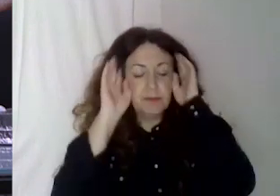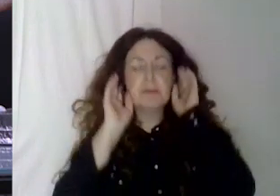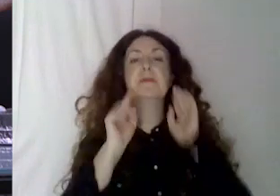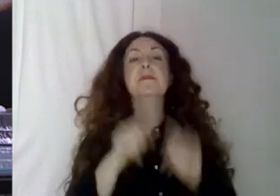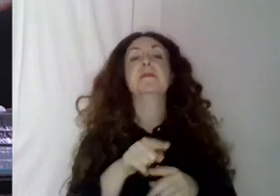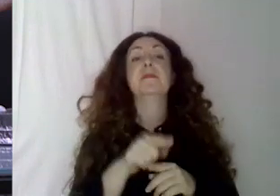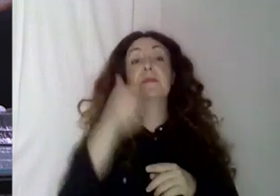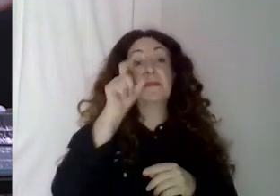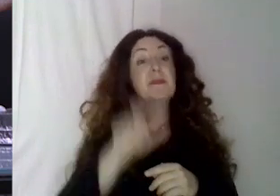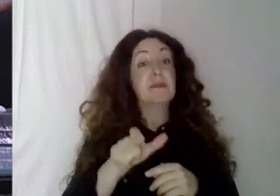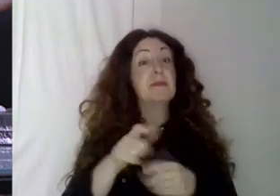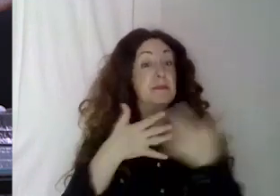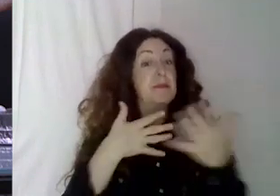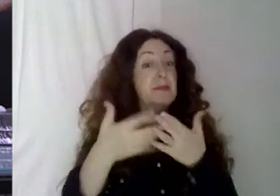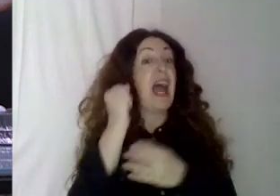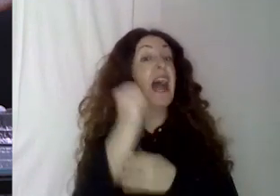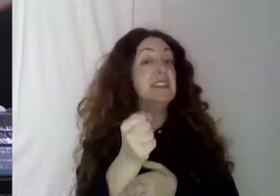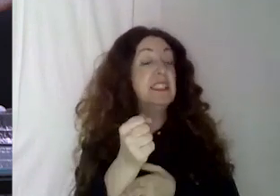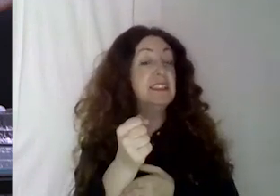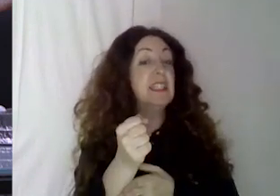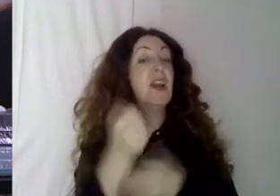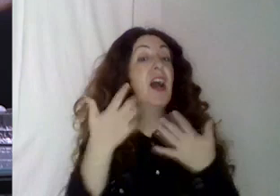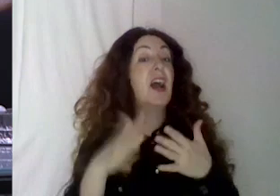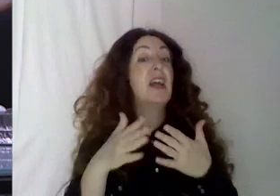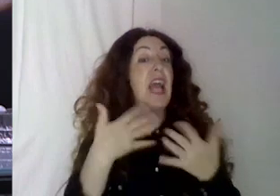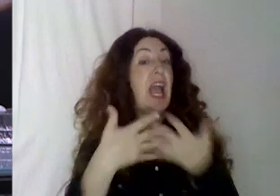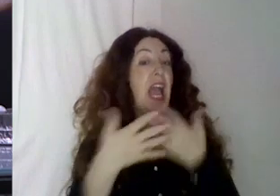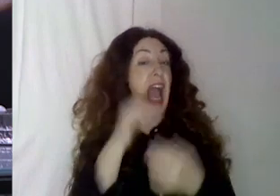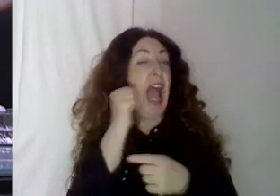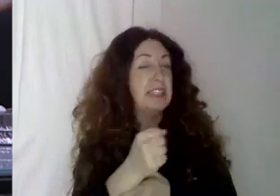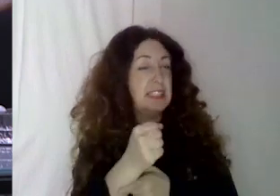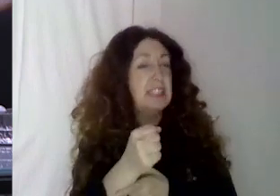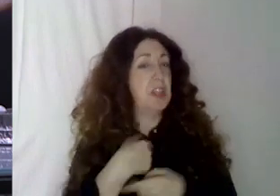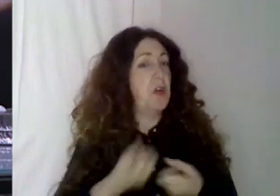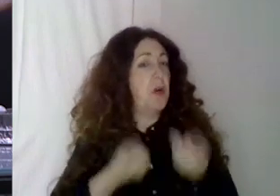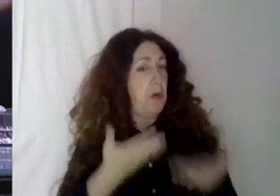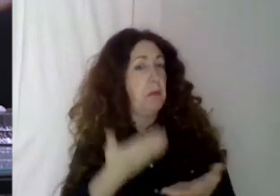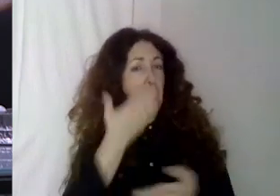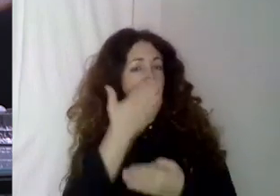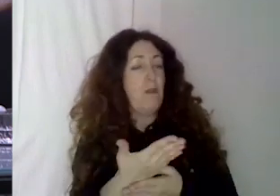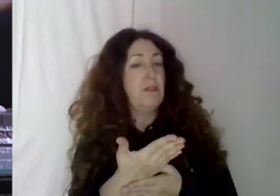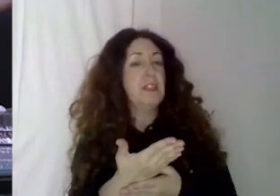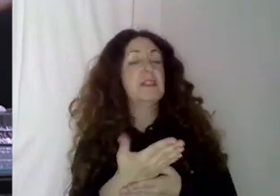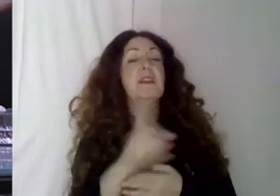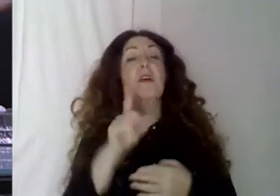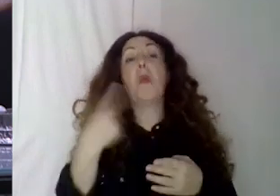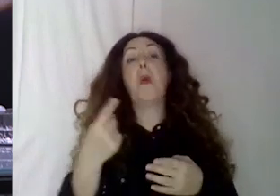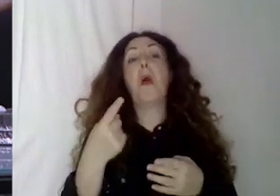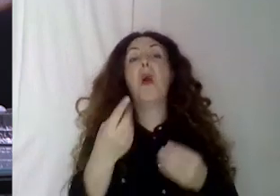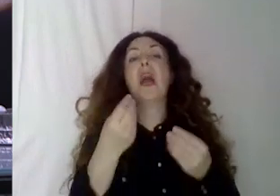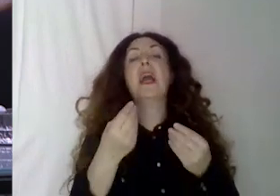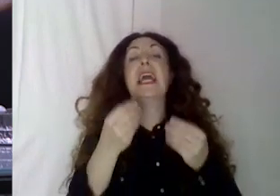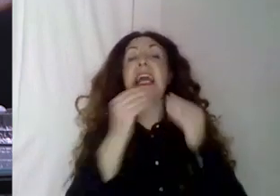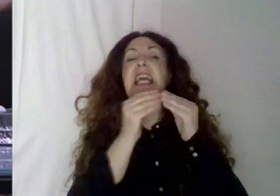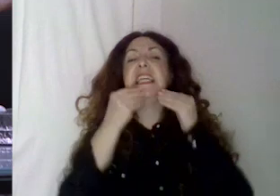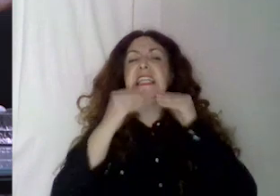más sofisticadamente. Pero bueno, yo me pregunto si toda esa historiografía del arte, y probablemente historiografía de la literatura y la